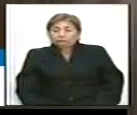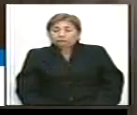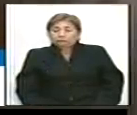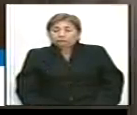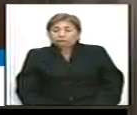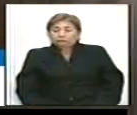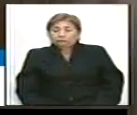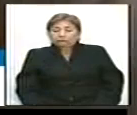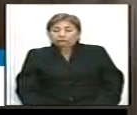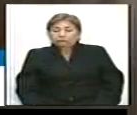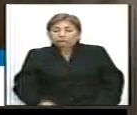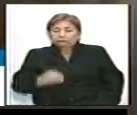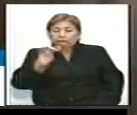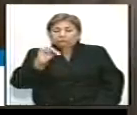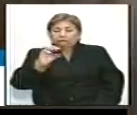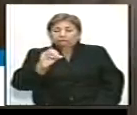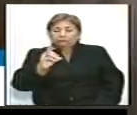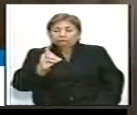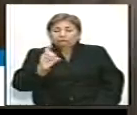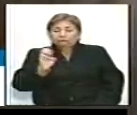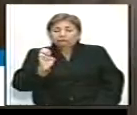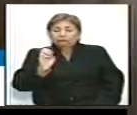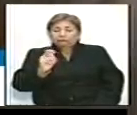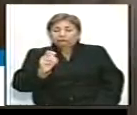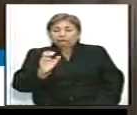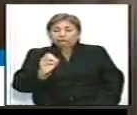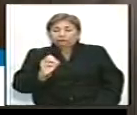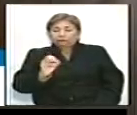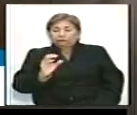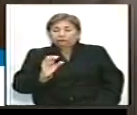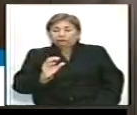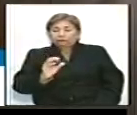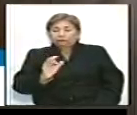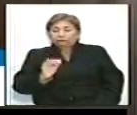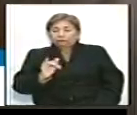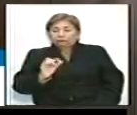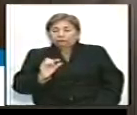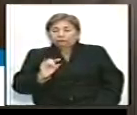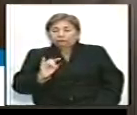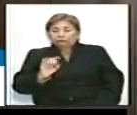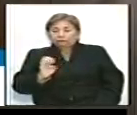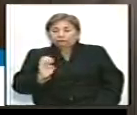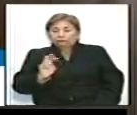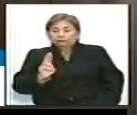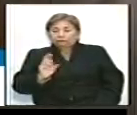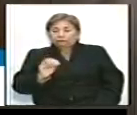También al colega Modesto Figueroa. Bienvenido, congresista.